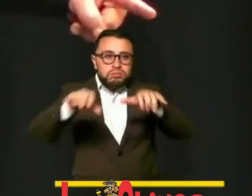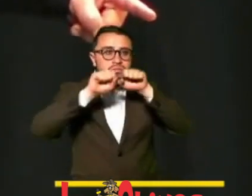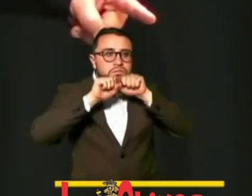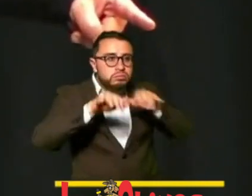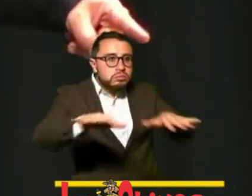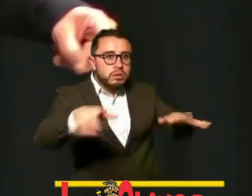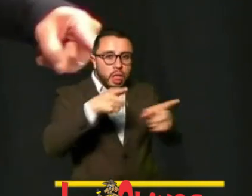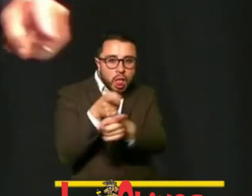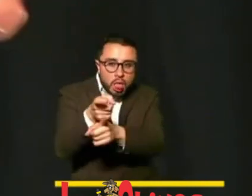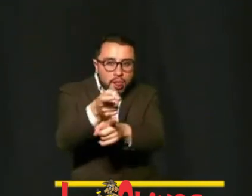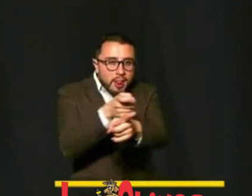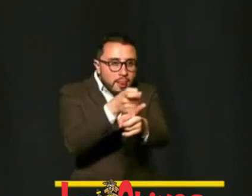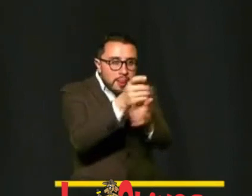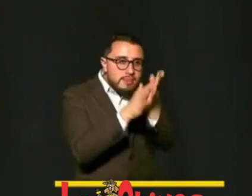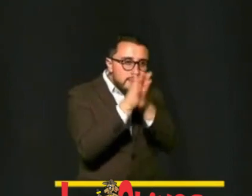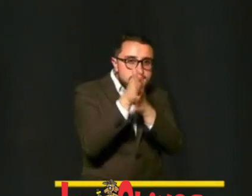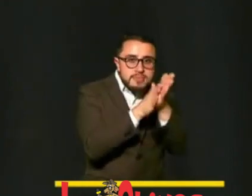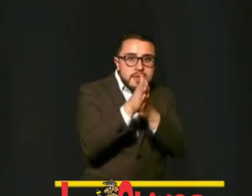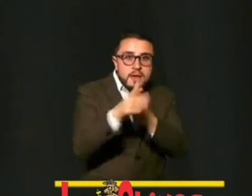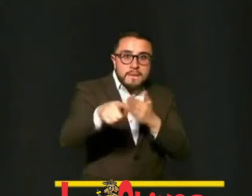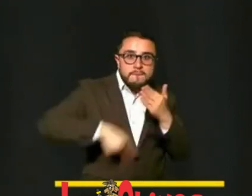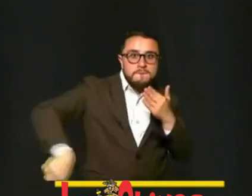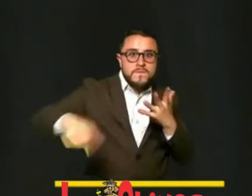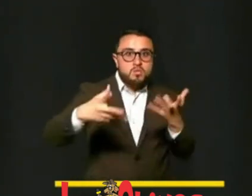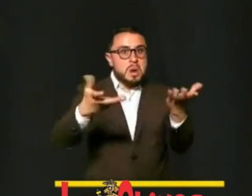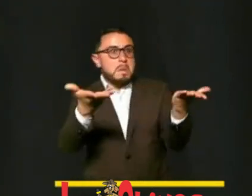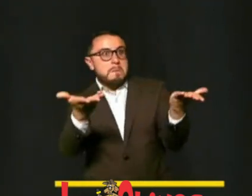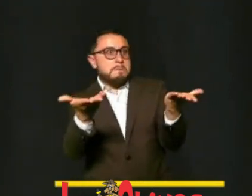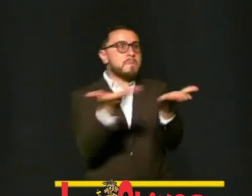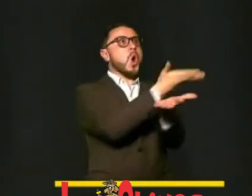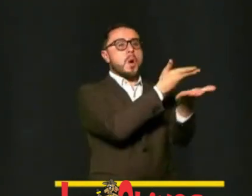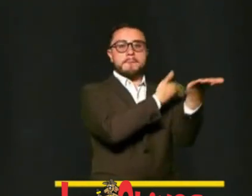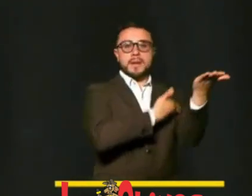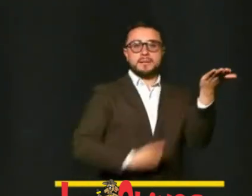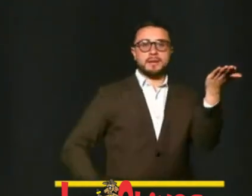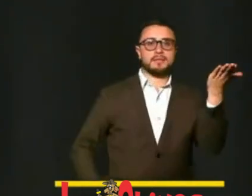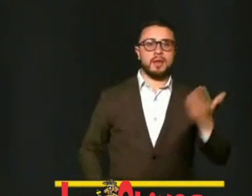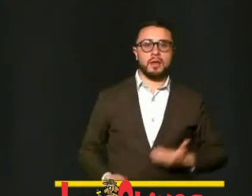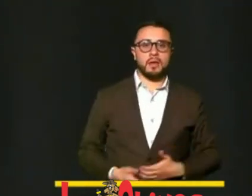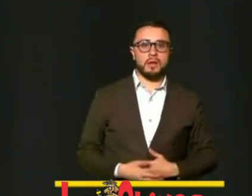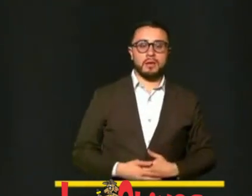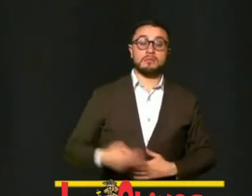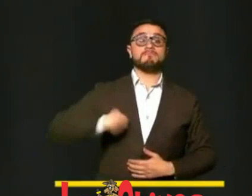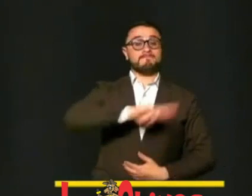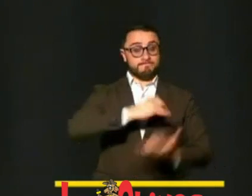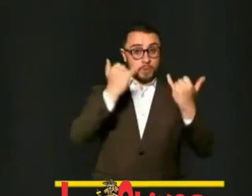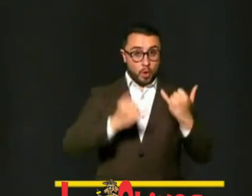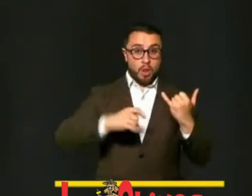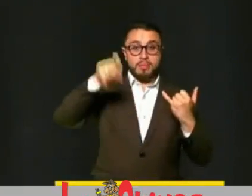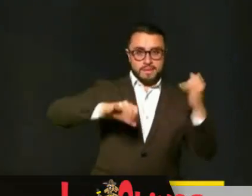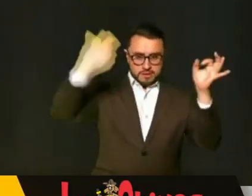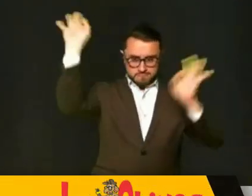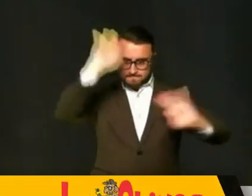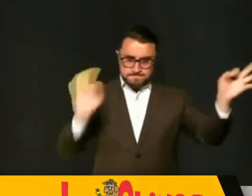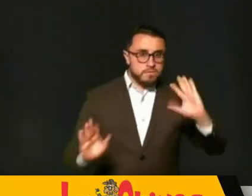dos es la línea del golpe y por eso tenemos que estar listos